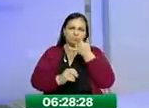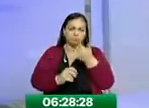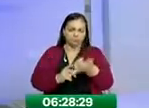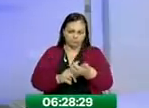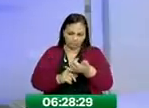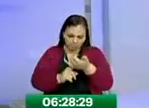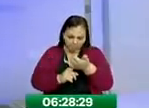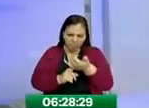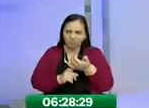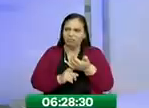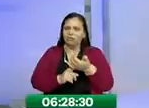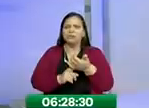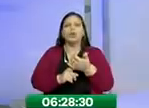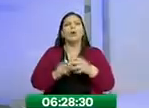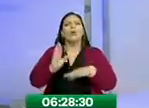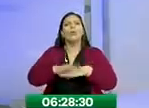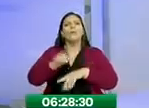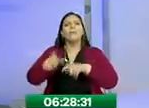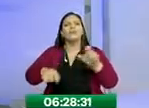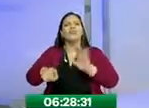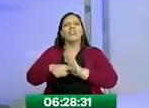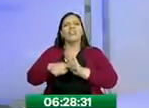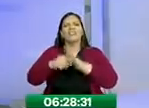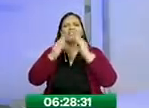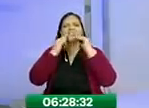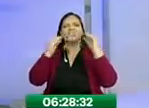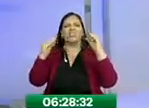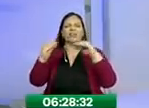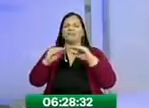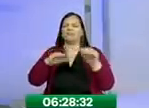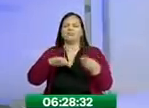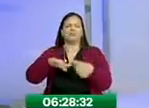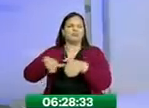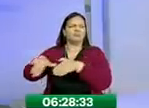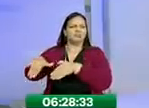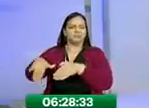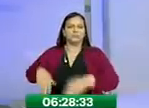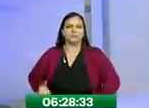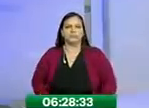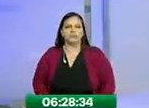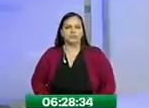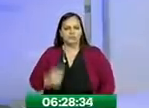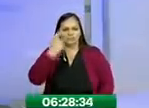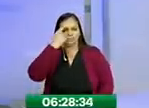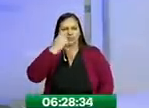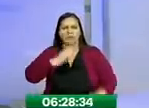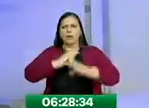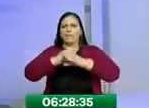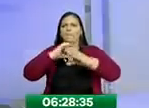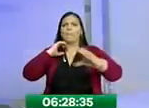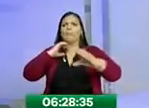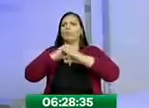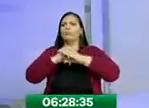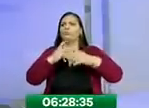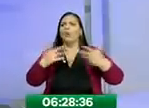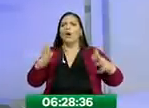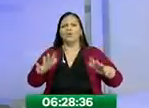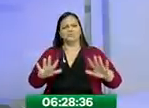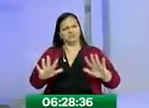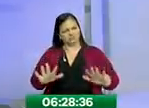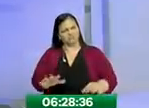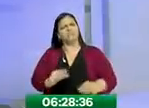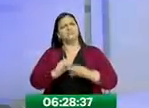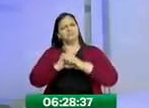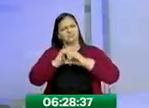obviamente el asunto del estado de excepción se da para la movilización, pero puedes ir a comprar, va a estar abiertos la tienda de los